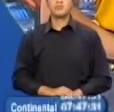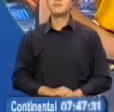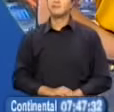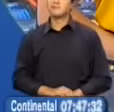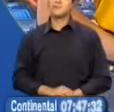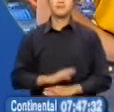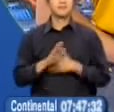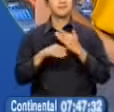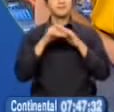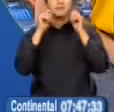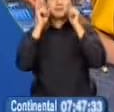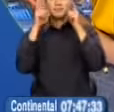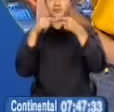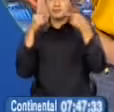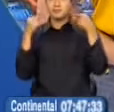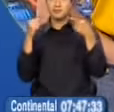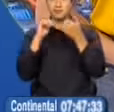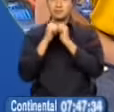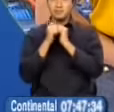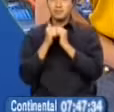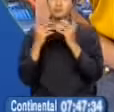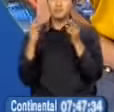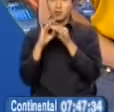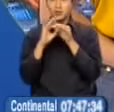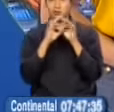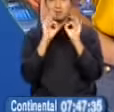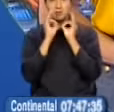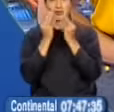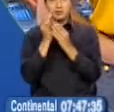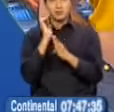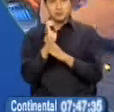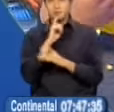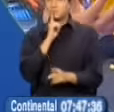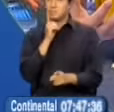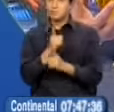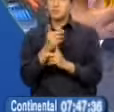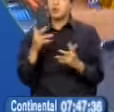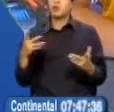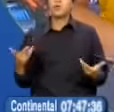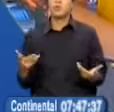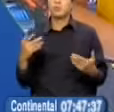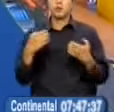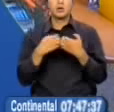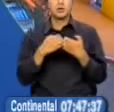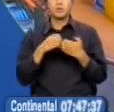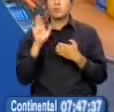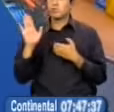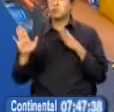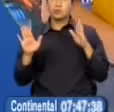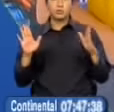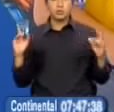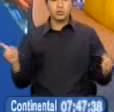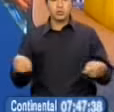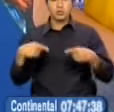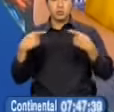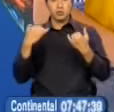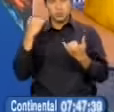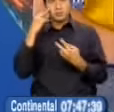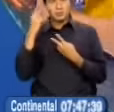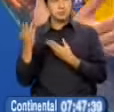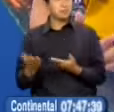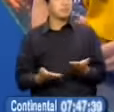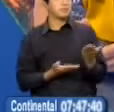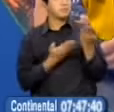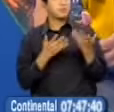todos estamos pendientes de este encuentro deportivo que va a unir a la familia ecuatoriana sin duda pero como llegan estas dos selecciones a este encuentro nos lo cuenta diego